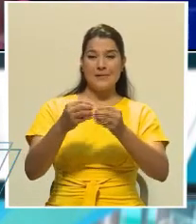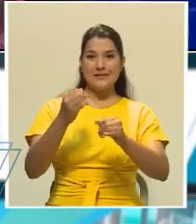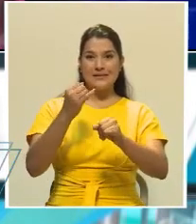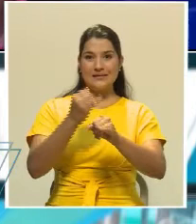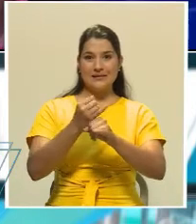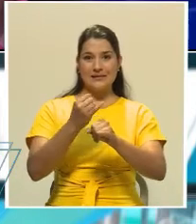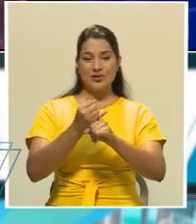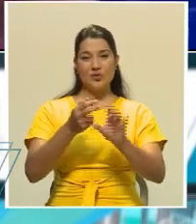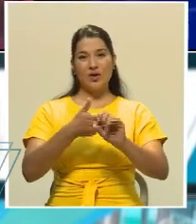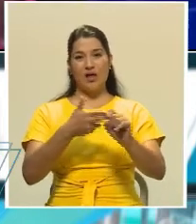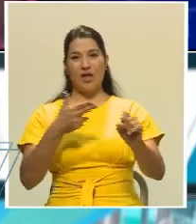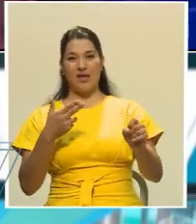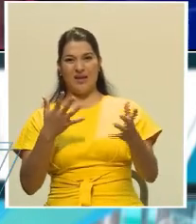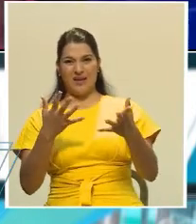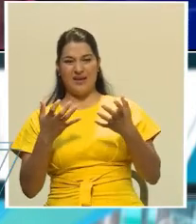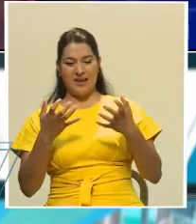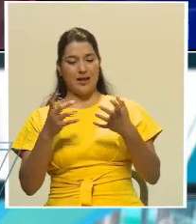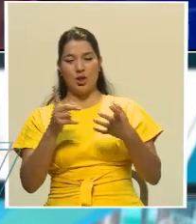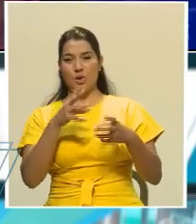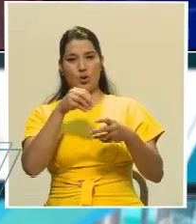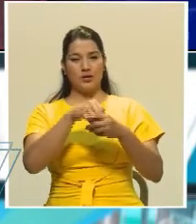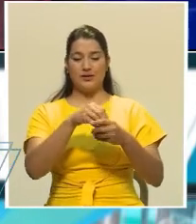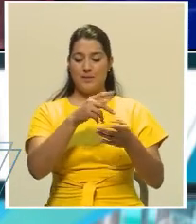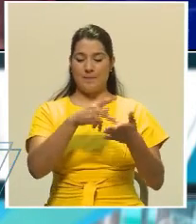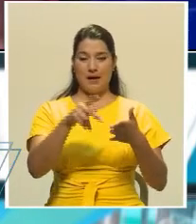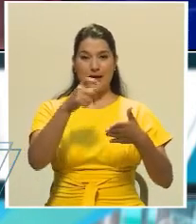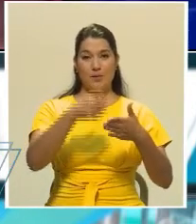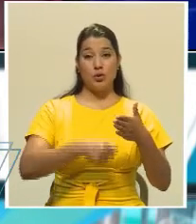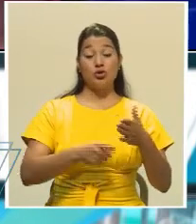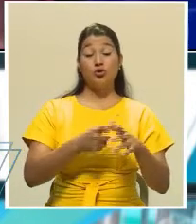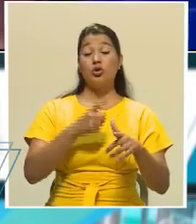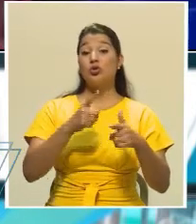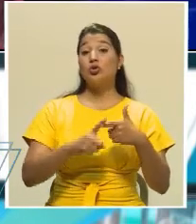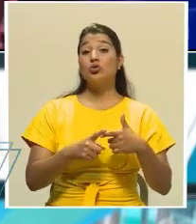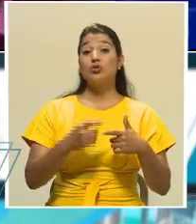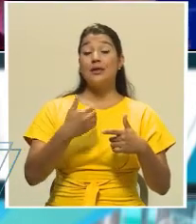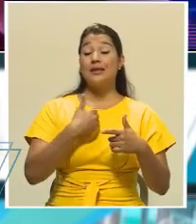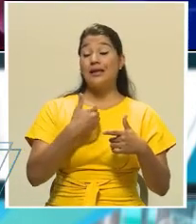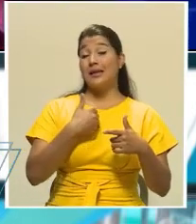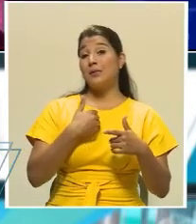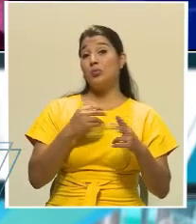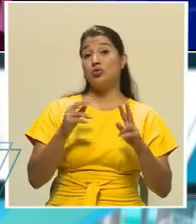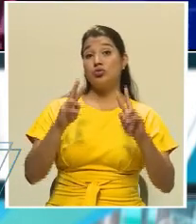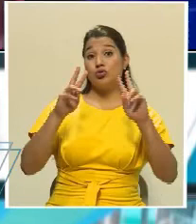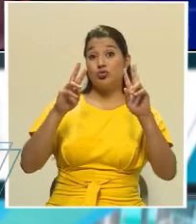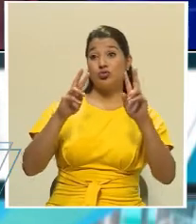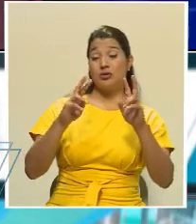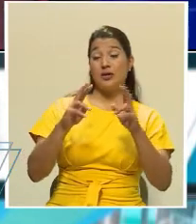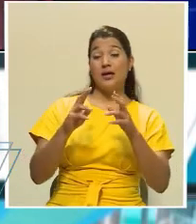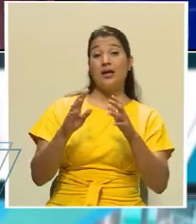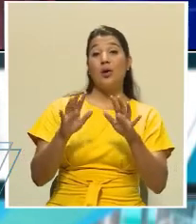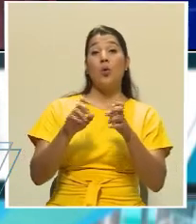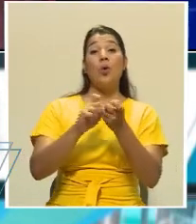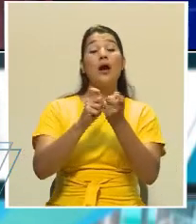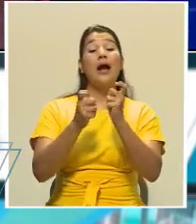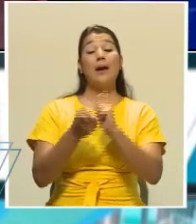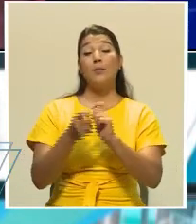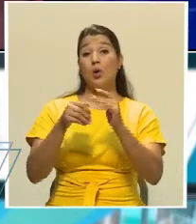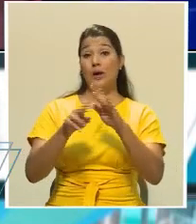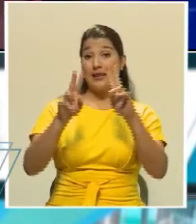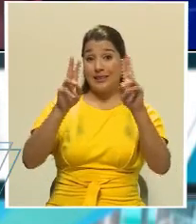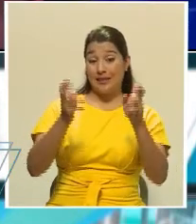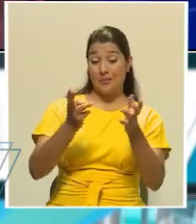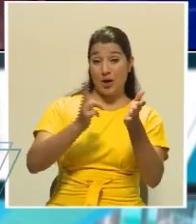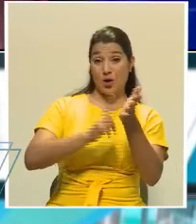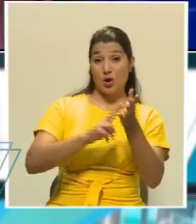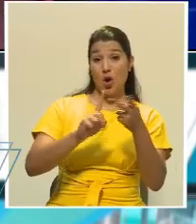una fragmentación y una atomización en materia de contratación, en materia de finanzas, pero también lo tenemos